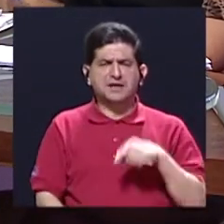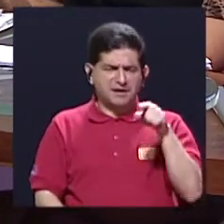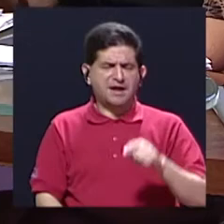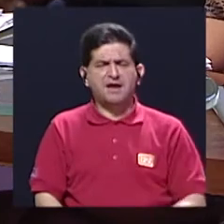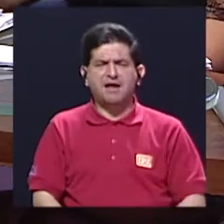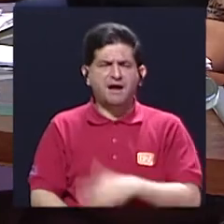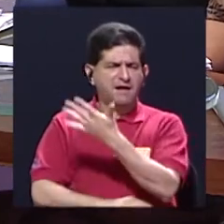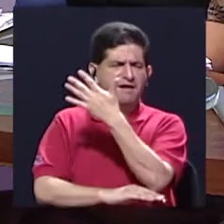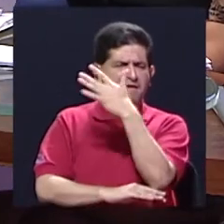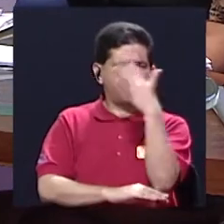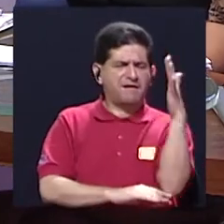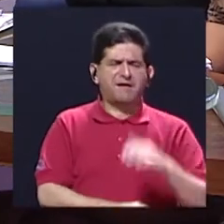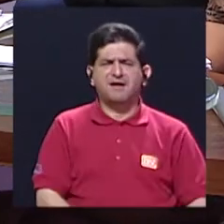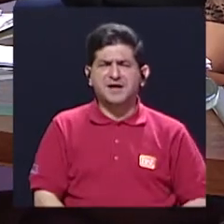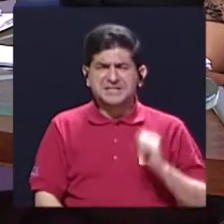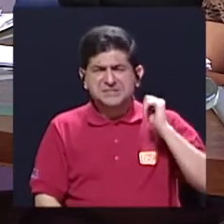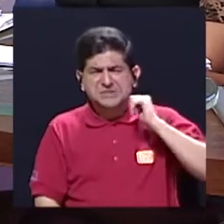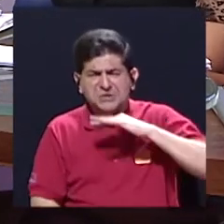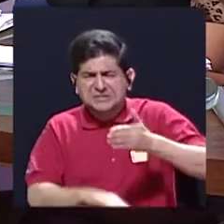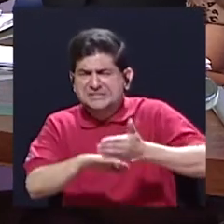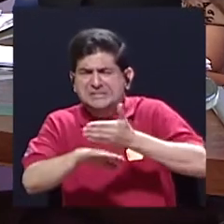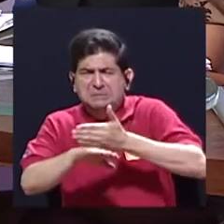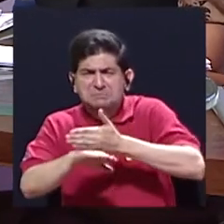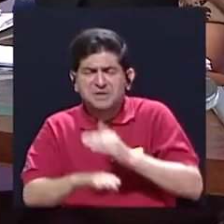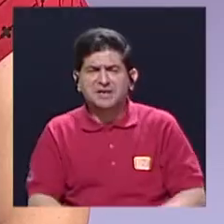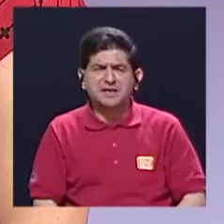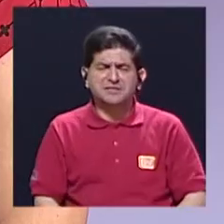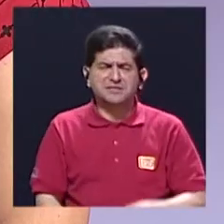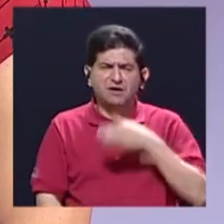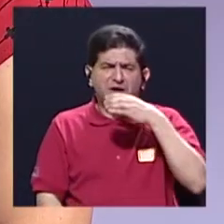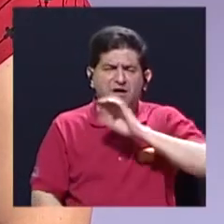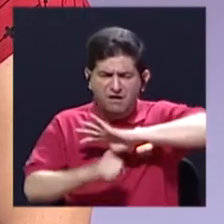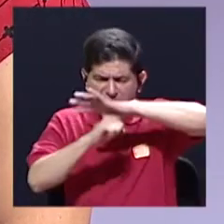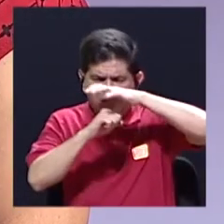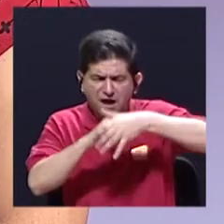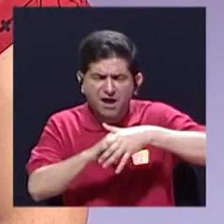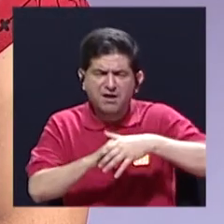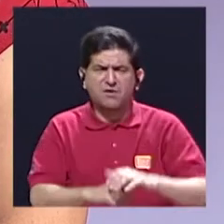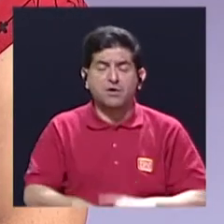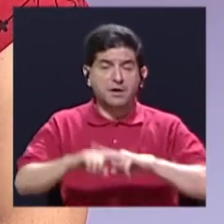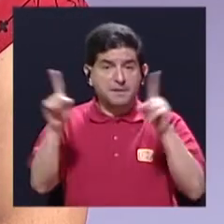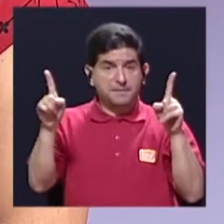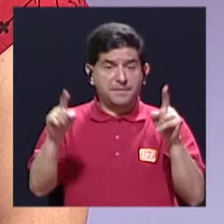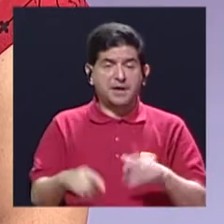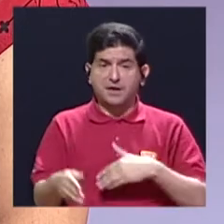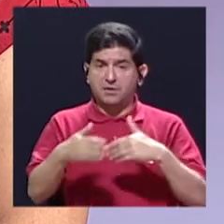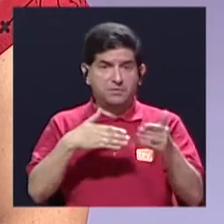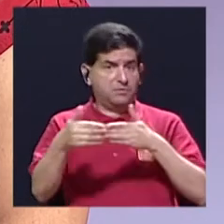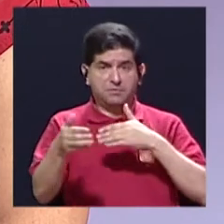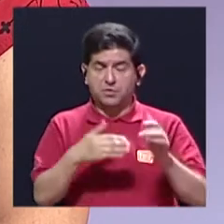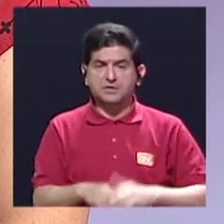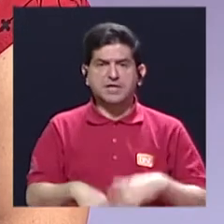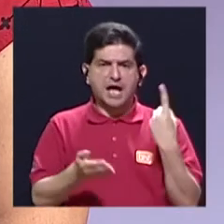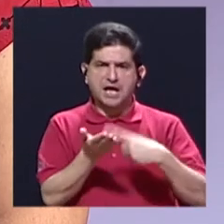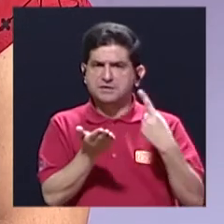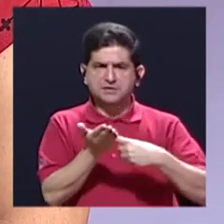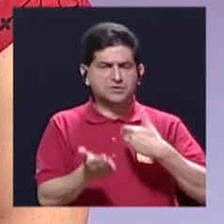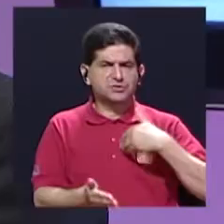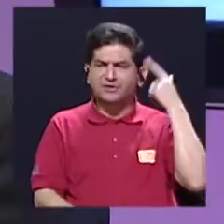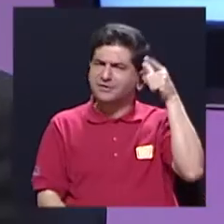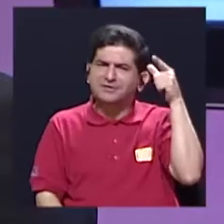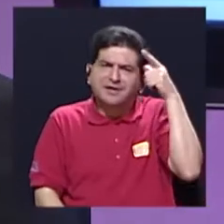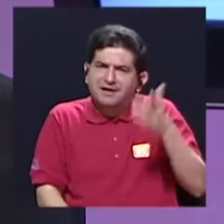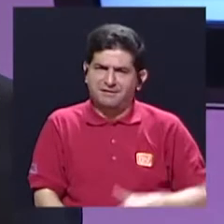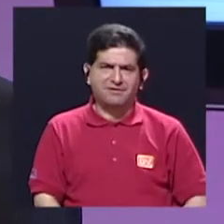o problema del avance en la contaminación, el calentamiento global, etc. Pero es que aparte de ello, esta discusión no tiene mucho